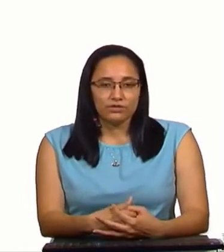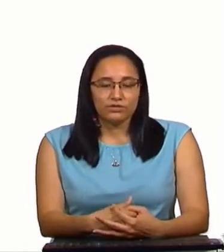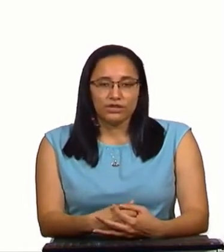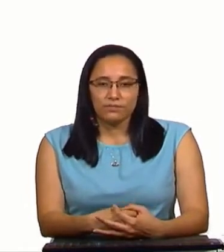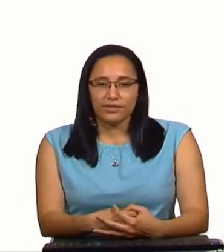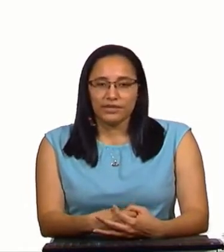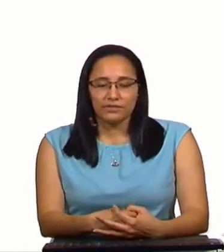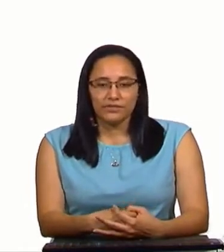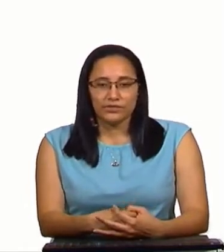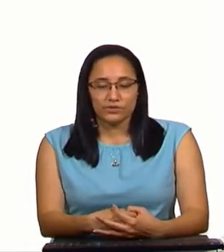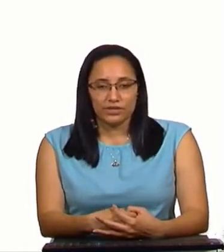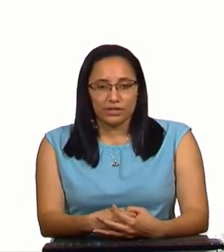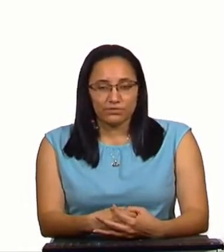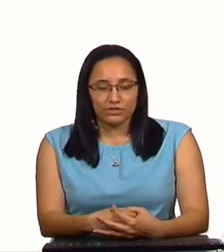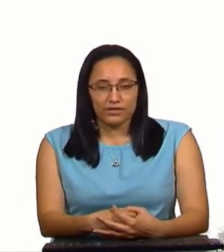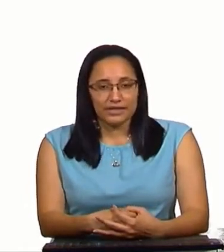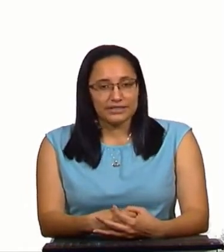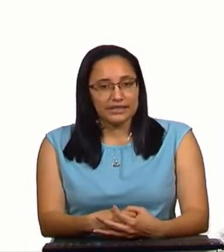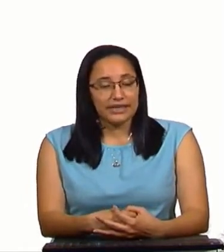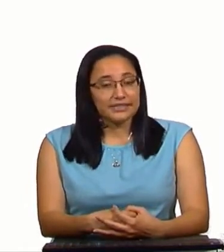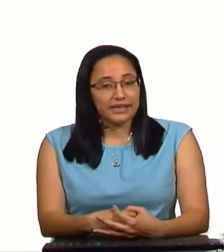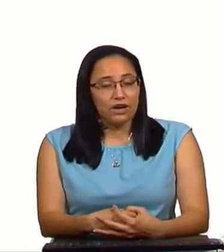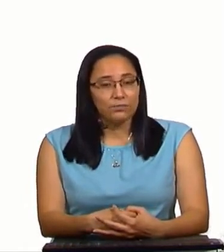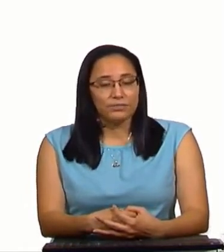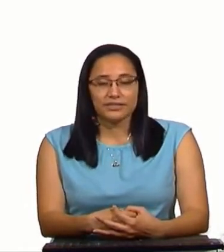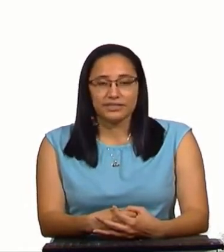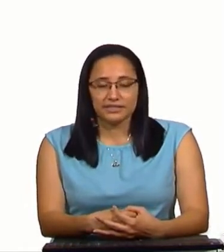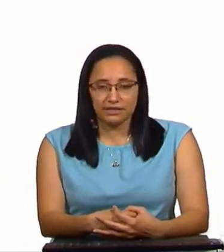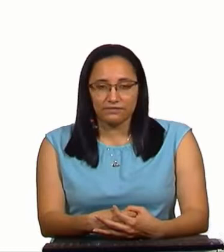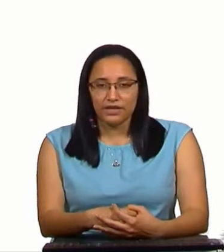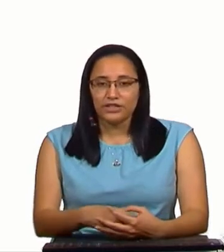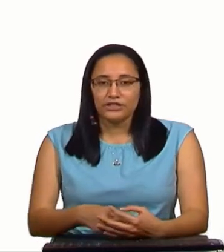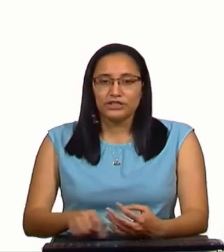casa, tomando todas las medidas de bioseguridad posible. Así que stay